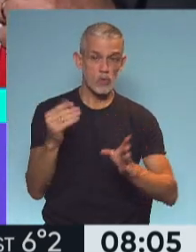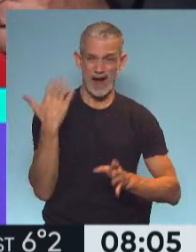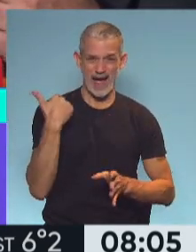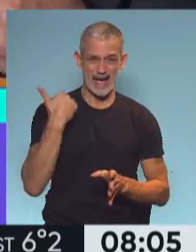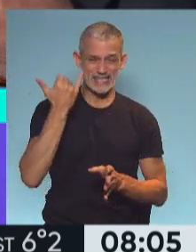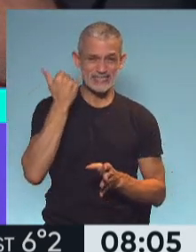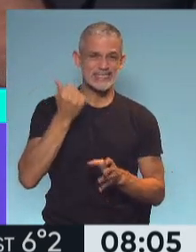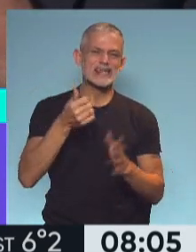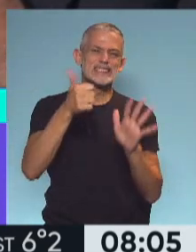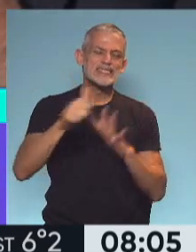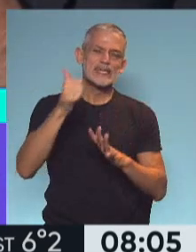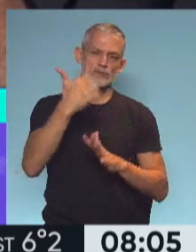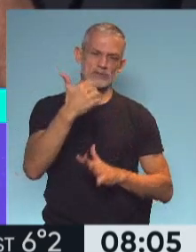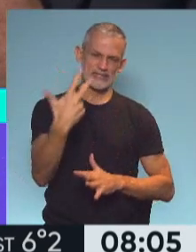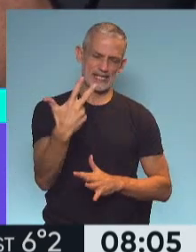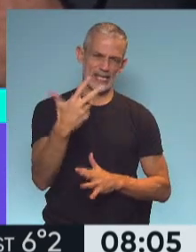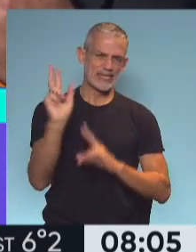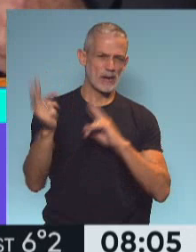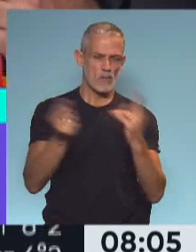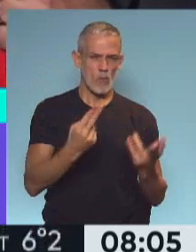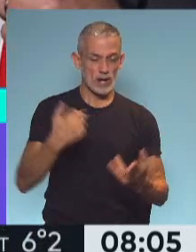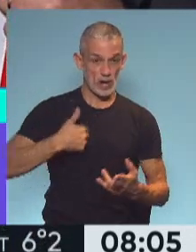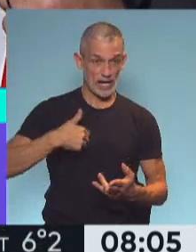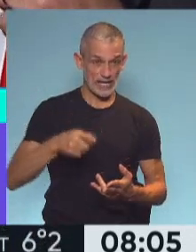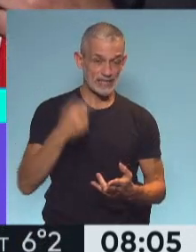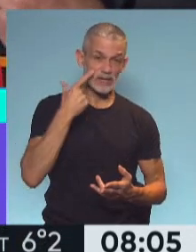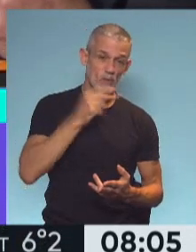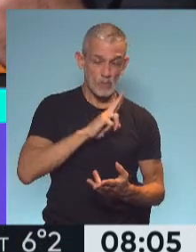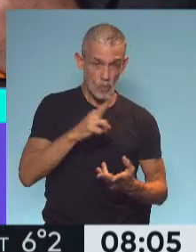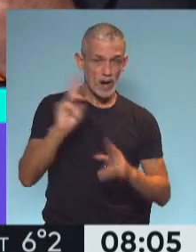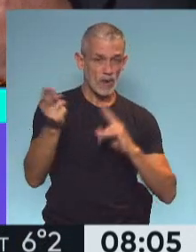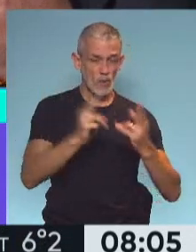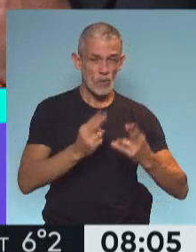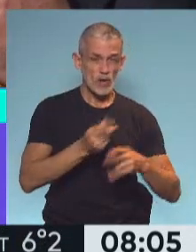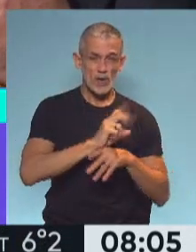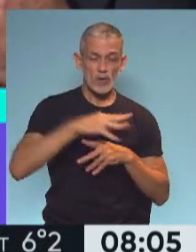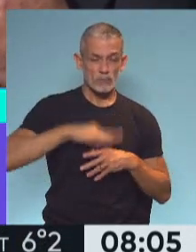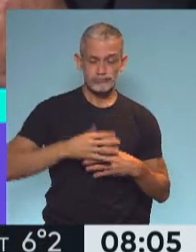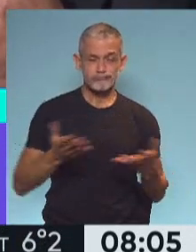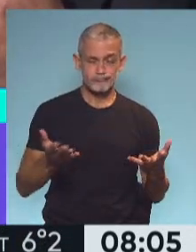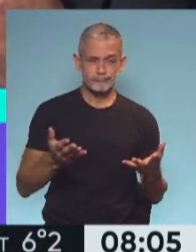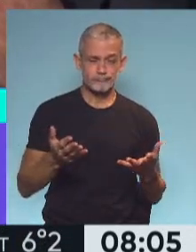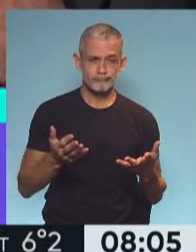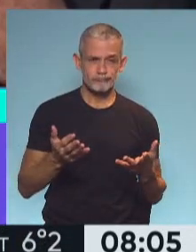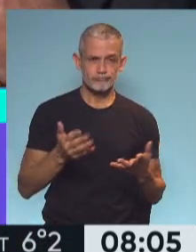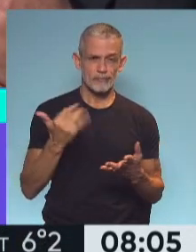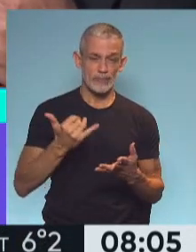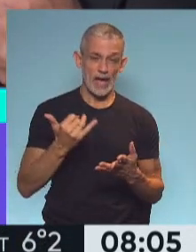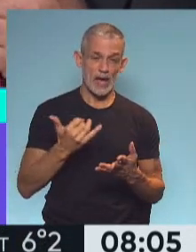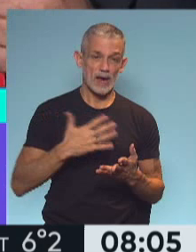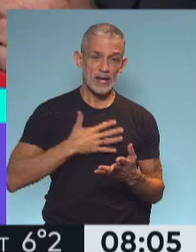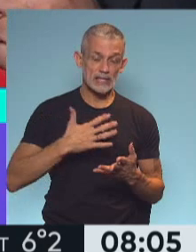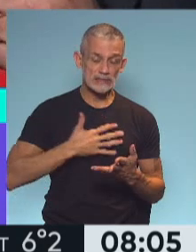ayer, 663 fallecidos, argentinas y argentinos contagiados con este virus que lamentablemente tenemos que